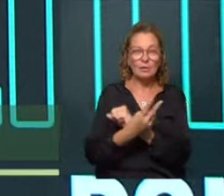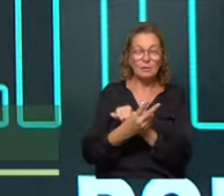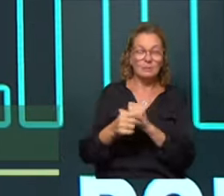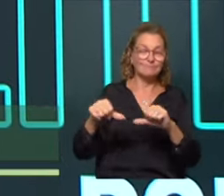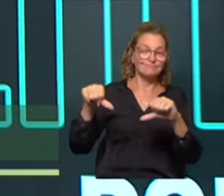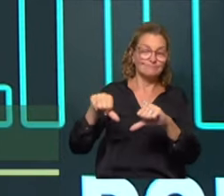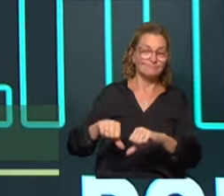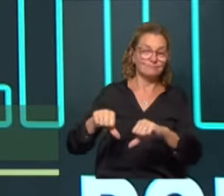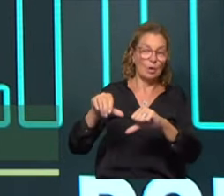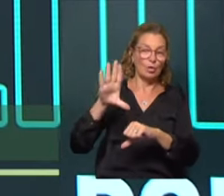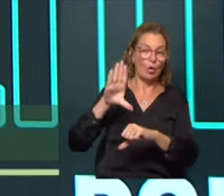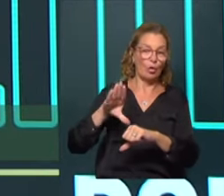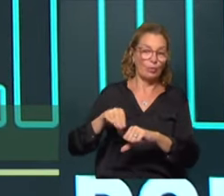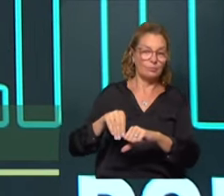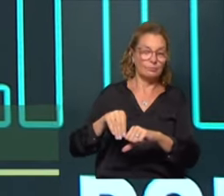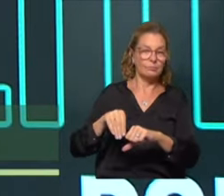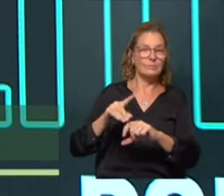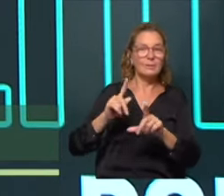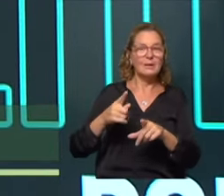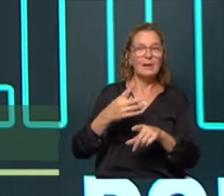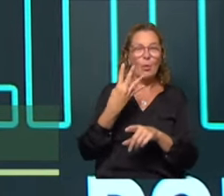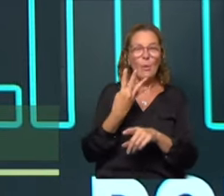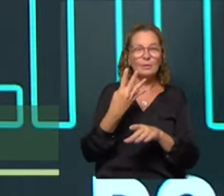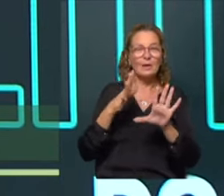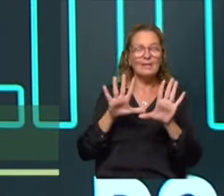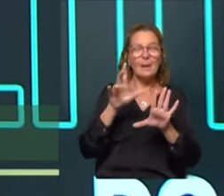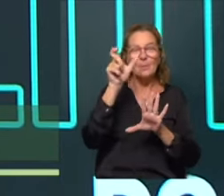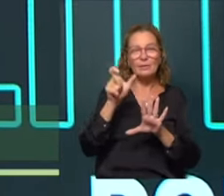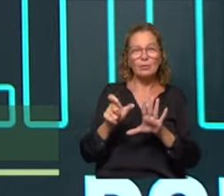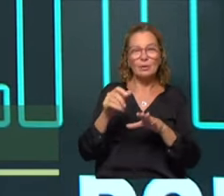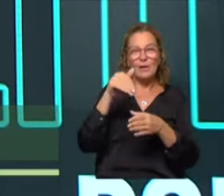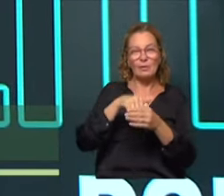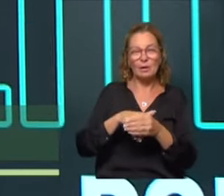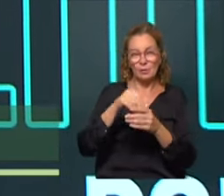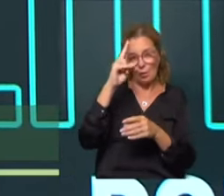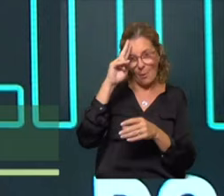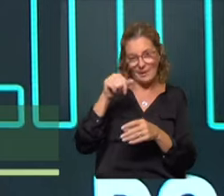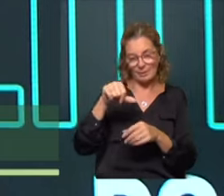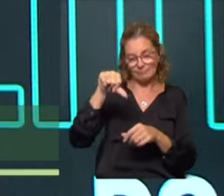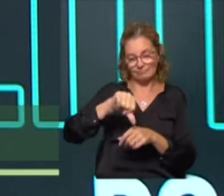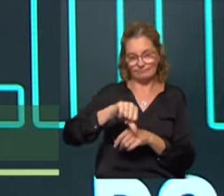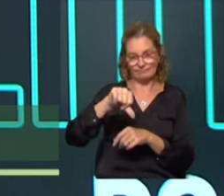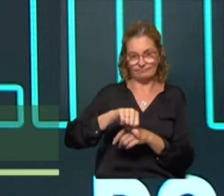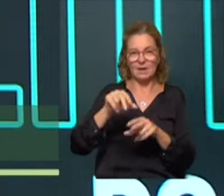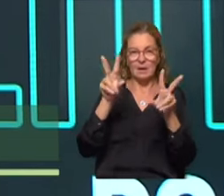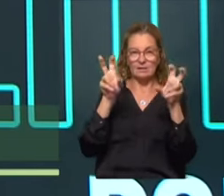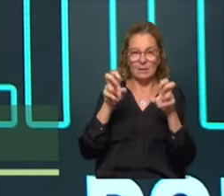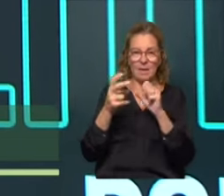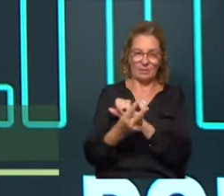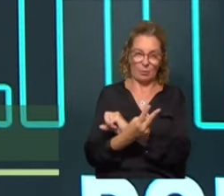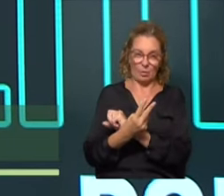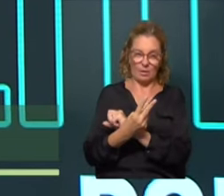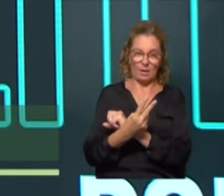áreas, e incluso cerca de 4 de cada 10 votantes de la propia coalición tienen una opinión negativa. Es decir, tampoco